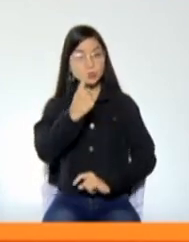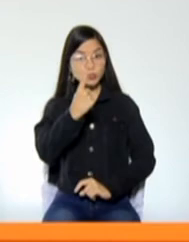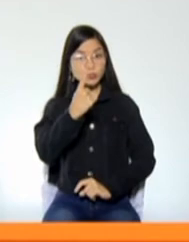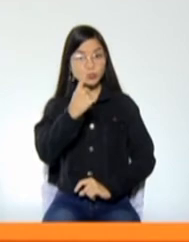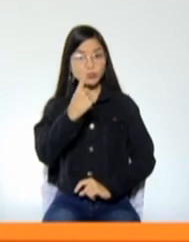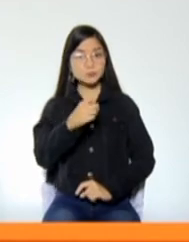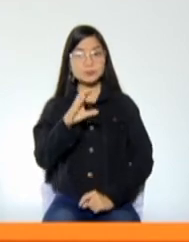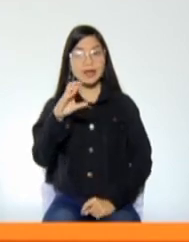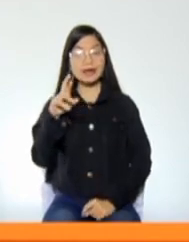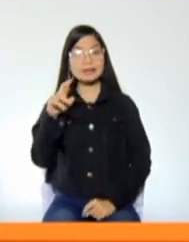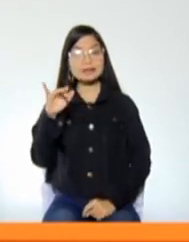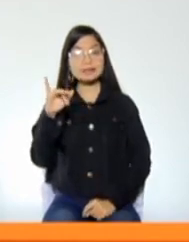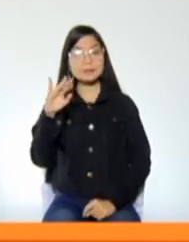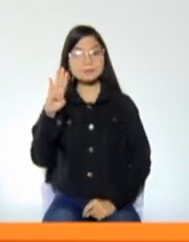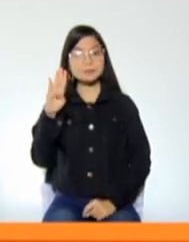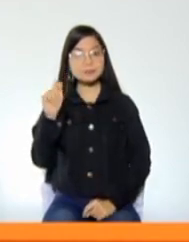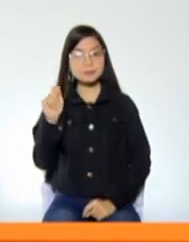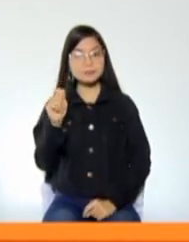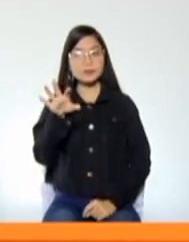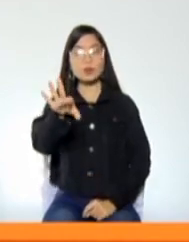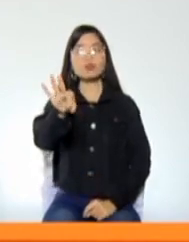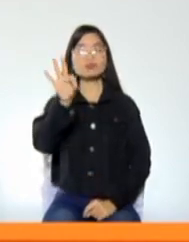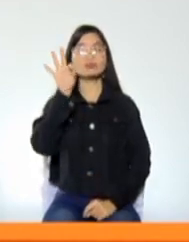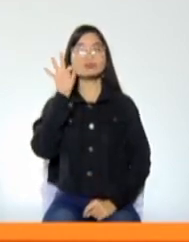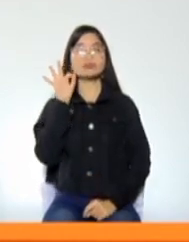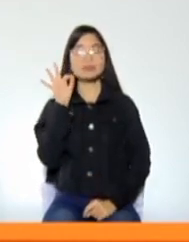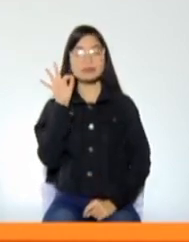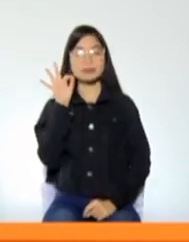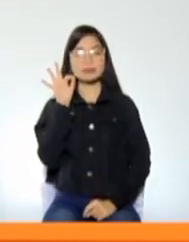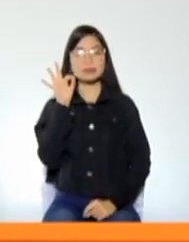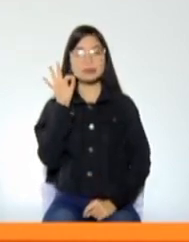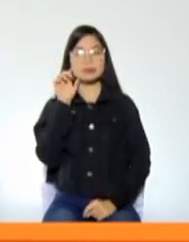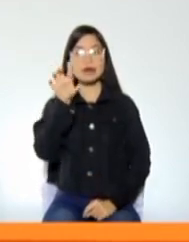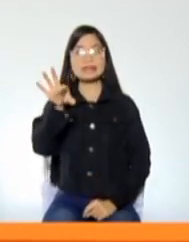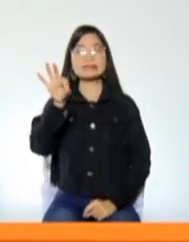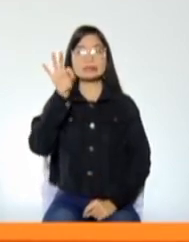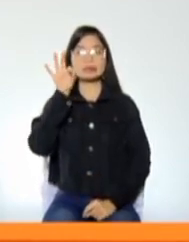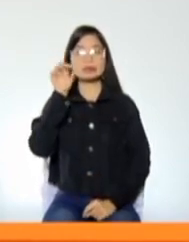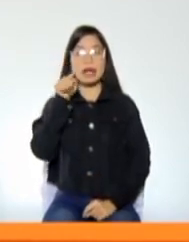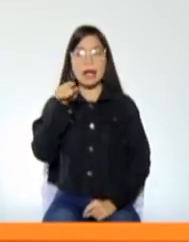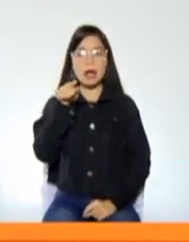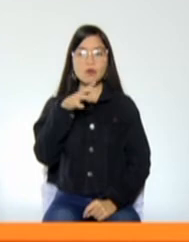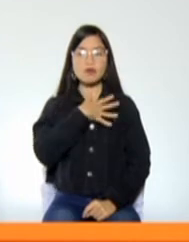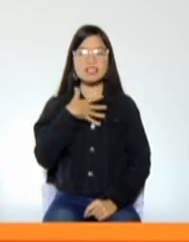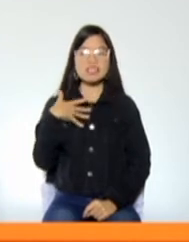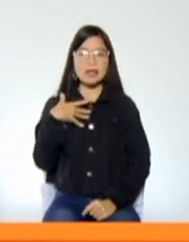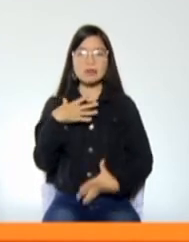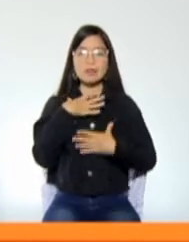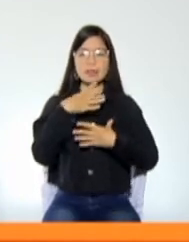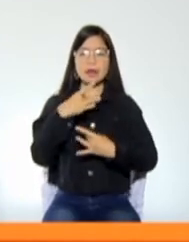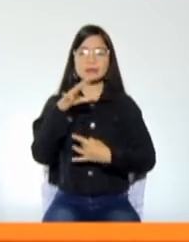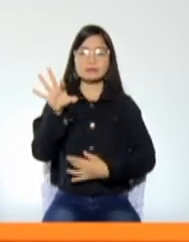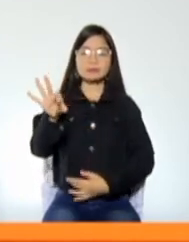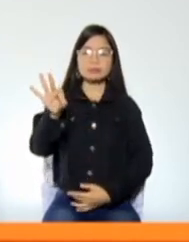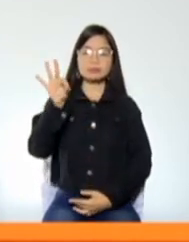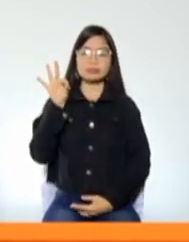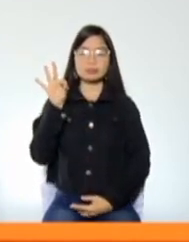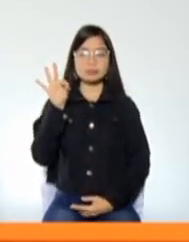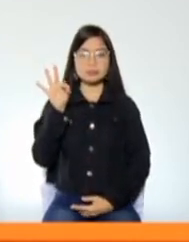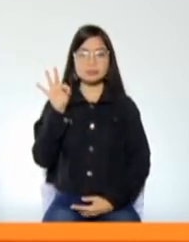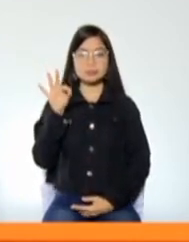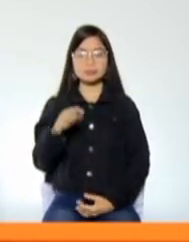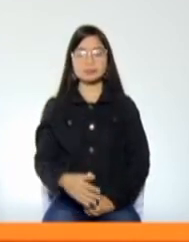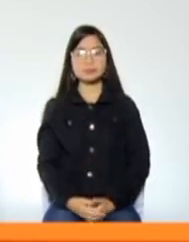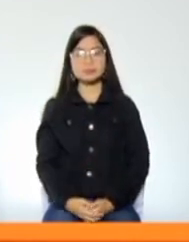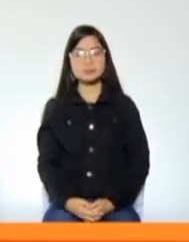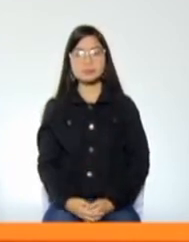la criba es cuando tú seleccionas algo que te interesa. Recordemos que Eratóstenes, un